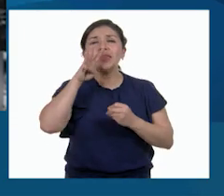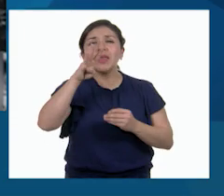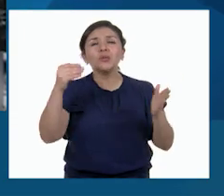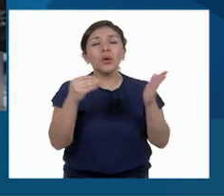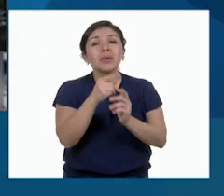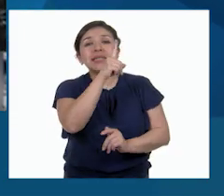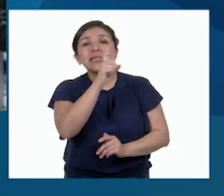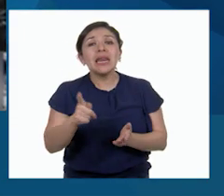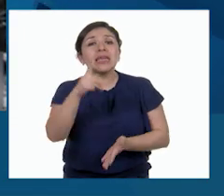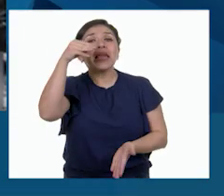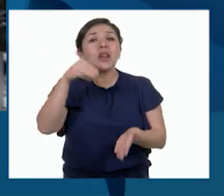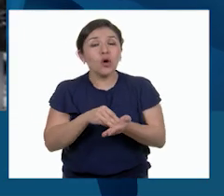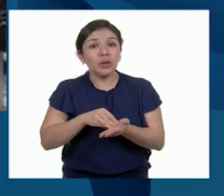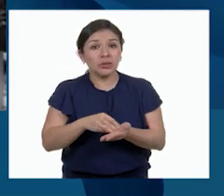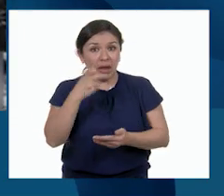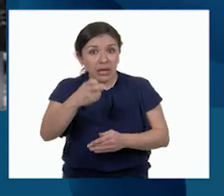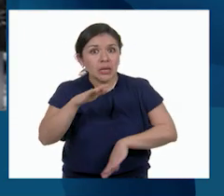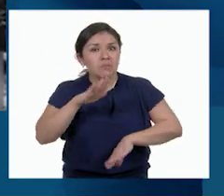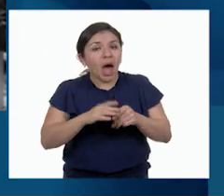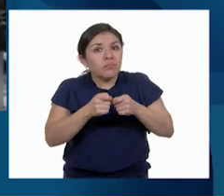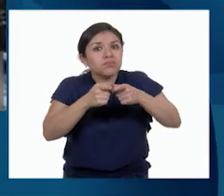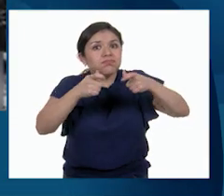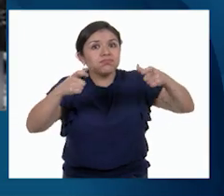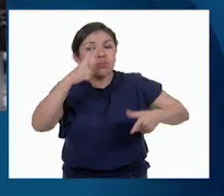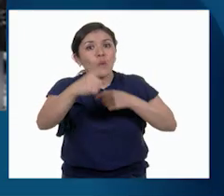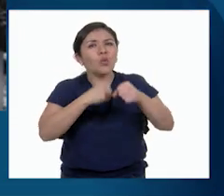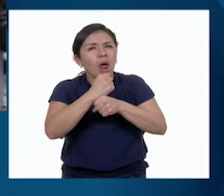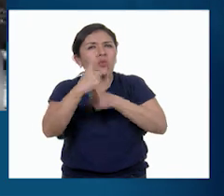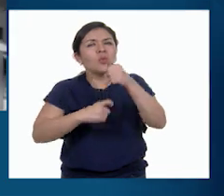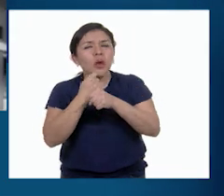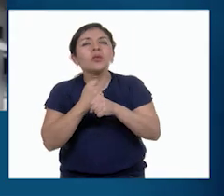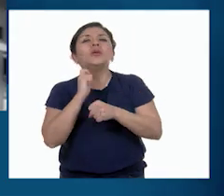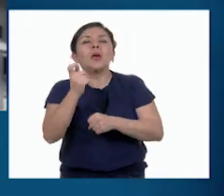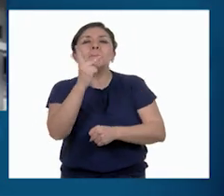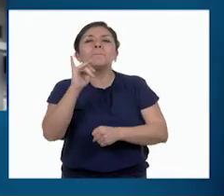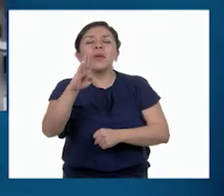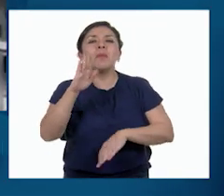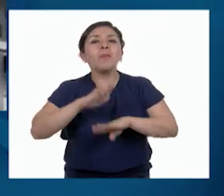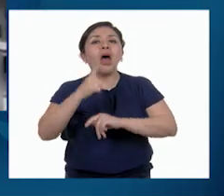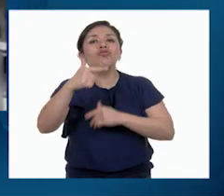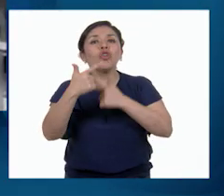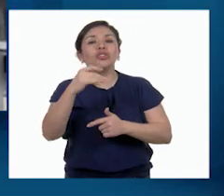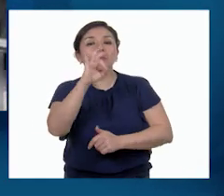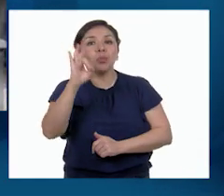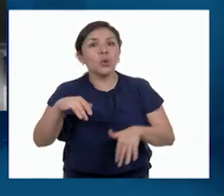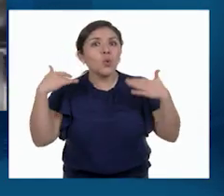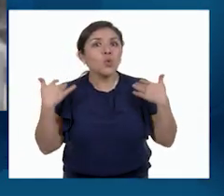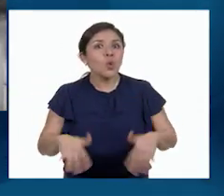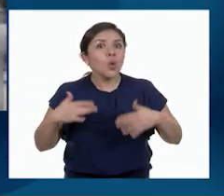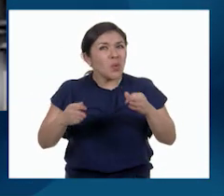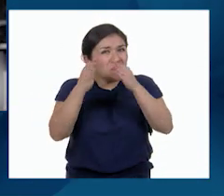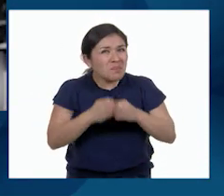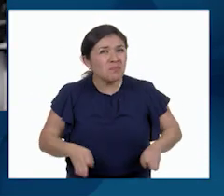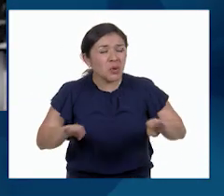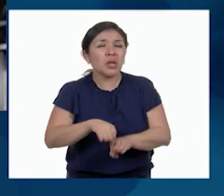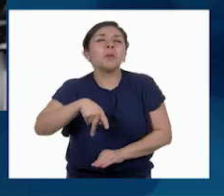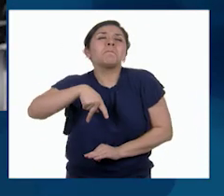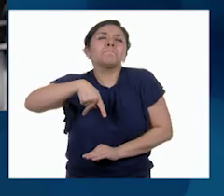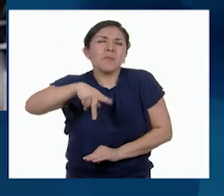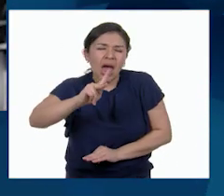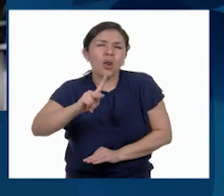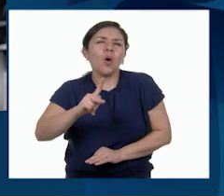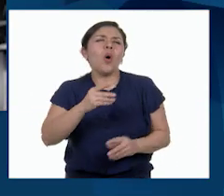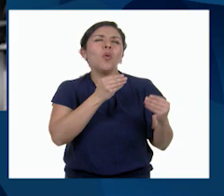19.100 kilómetros y el crecimiento anual del 12% era exorbitante. Sin embargo, la totalidad